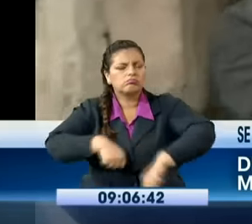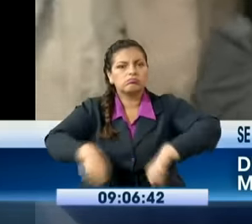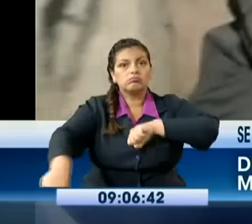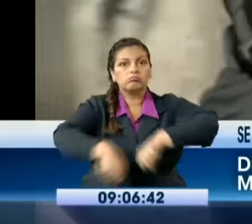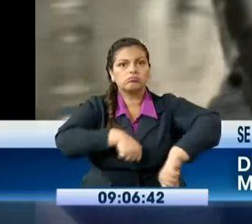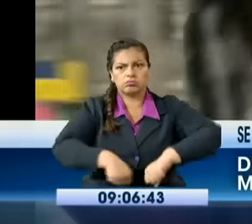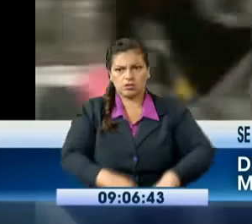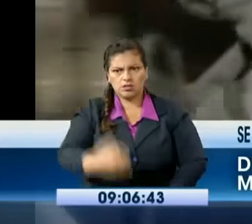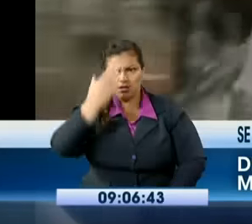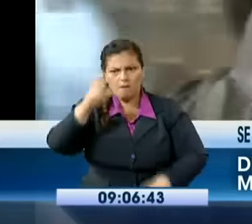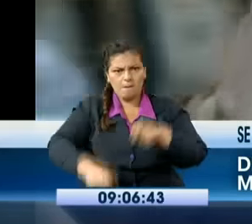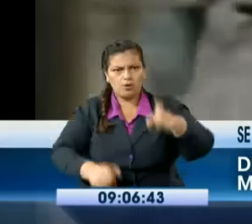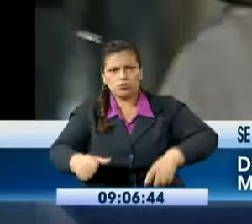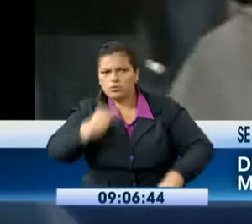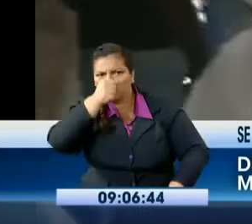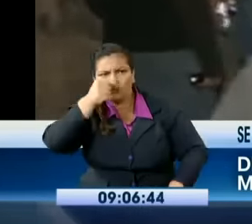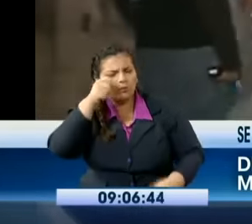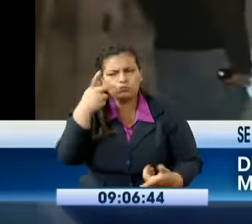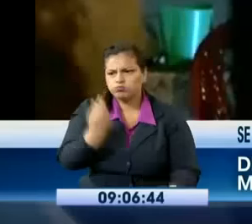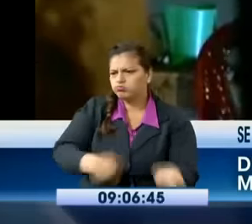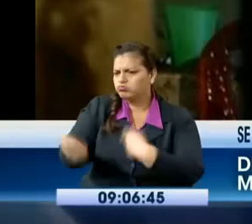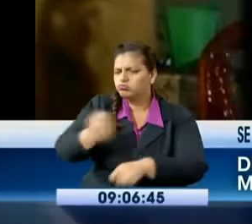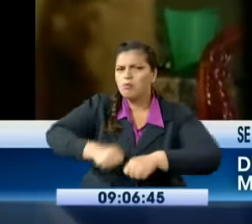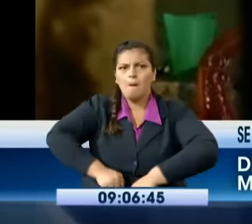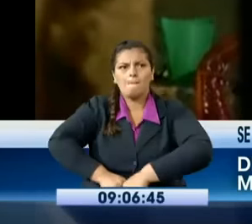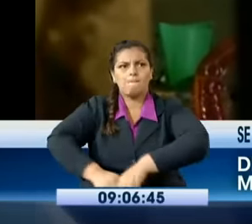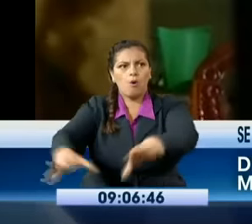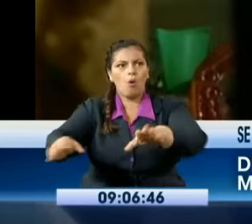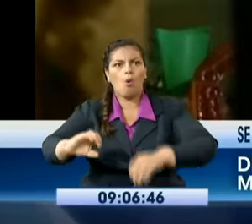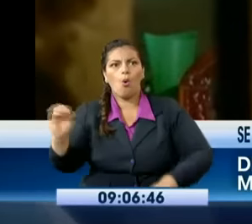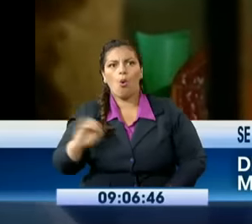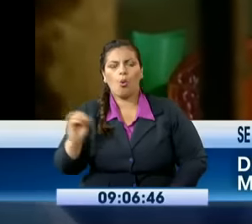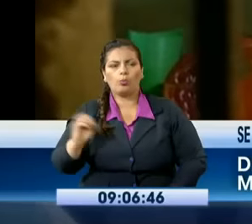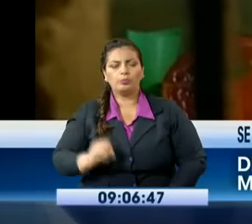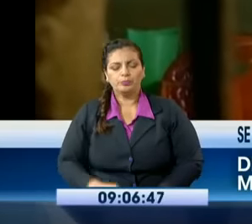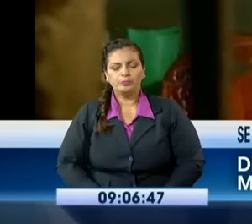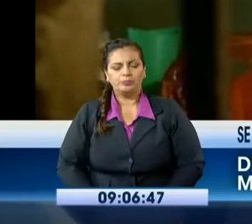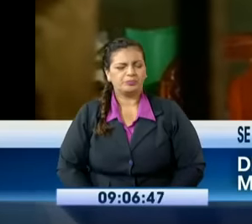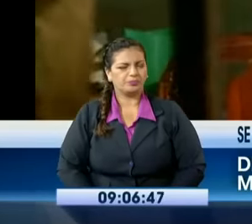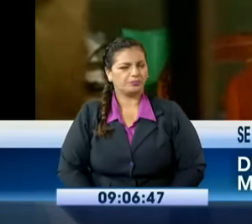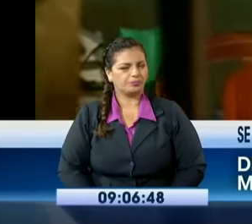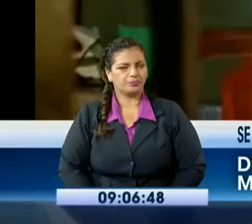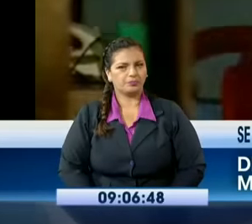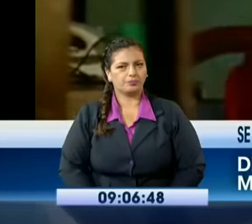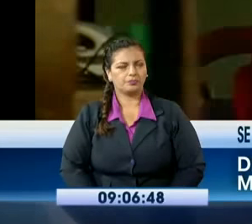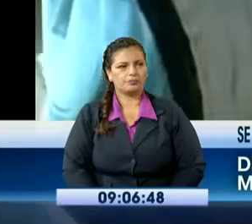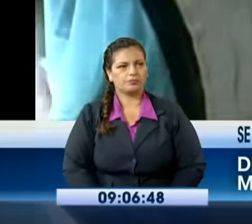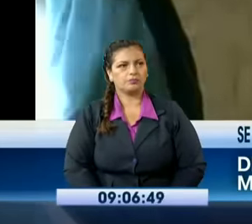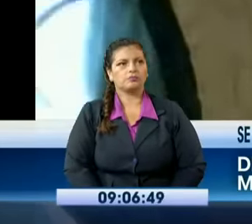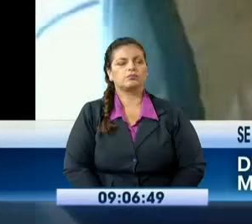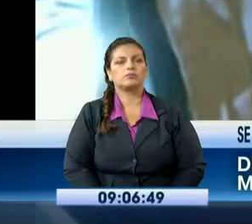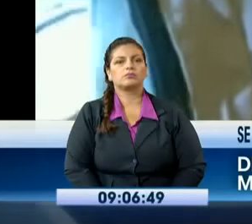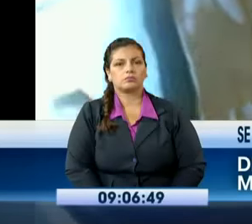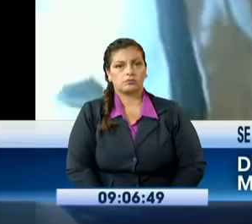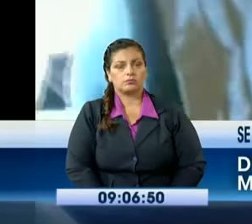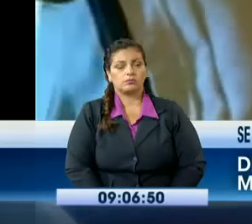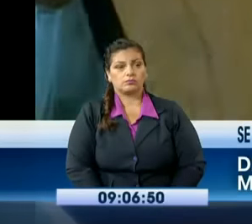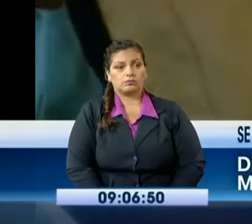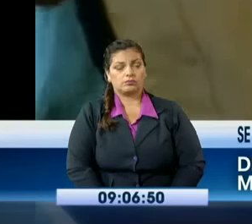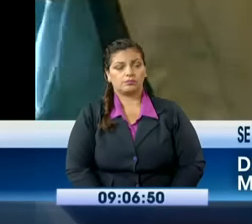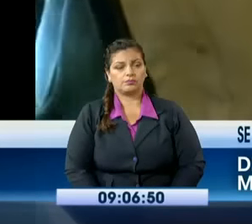sicariato y al expendio de microtráfico, donde al parecer el líder de la banda, alias Junior, daba indicaciones desde el interior del centro carcelario donde se